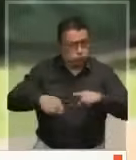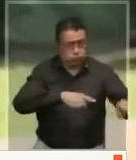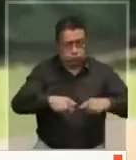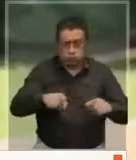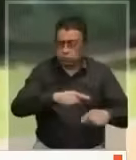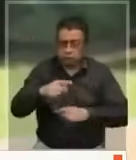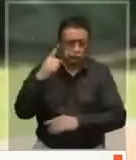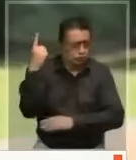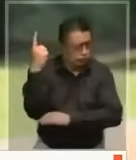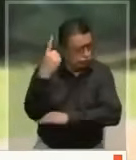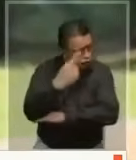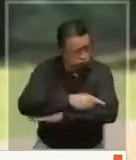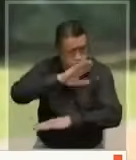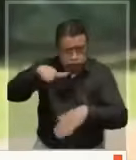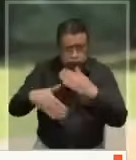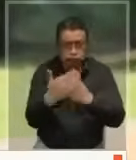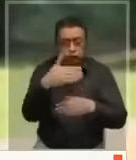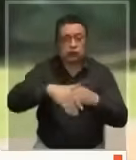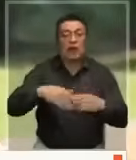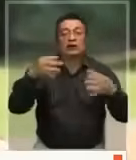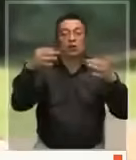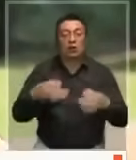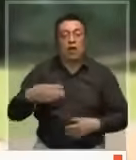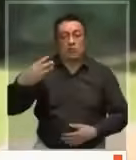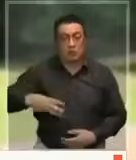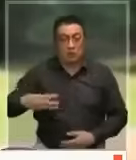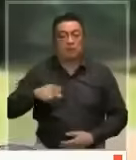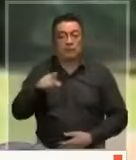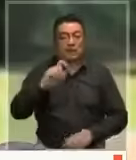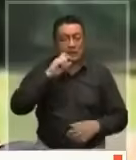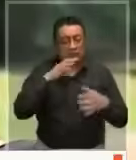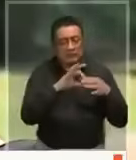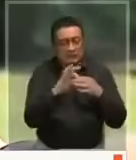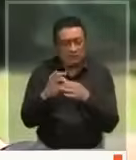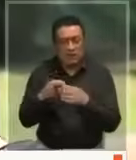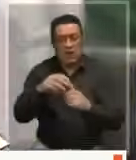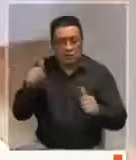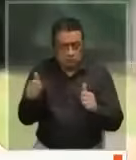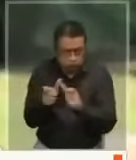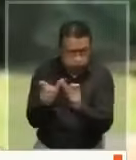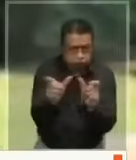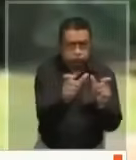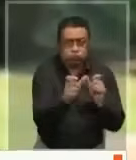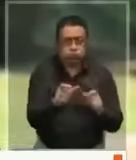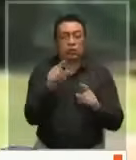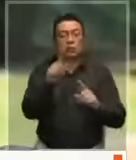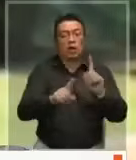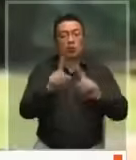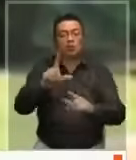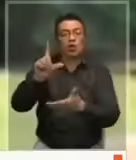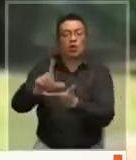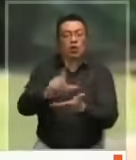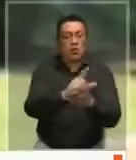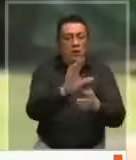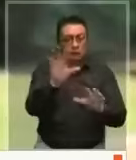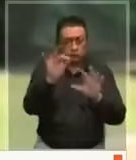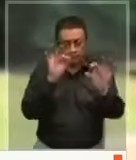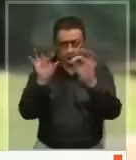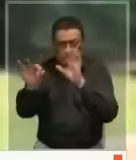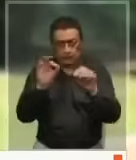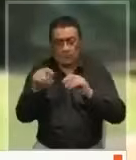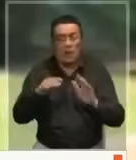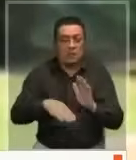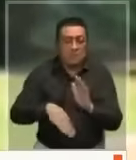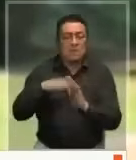con nuestros equipos de seguridad municipal. Eso significa patrullaje focalizado en aquellos sectores que están identificados como